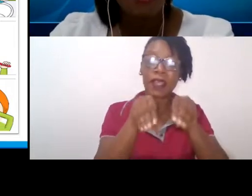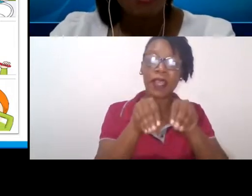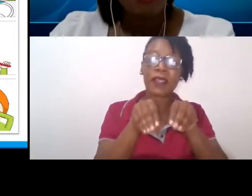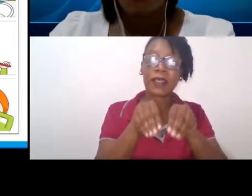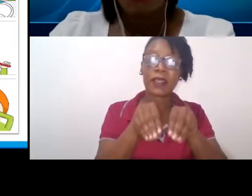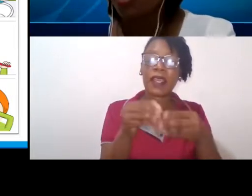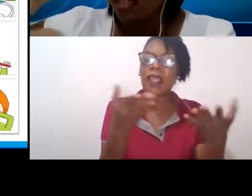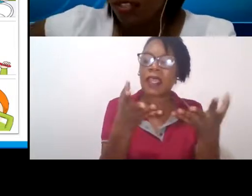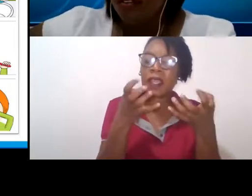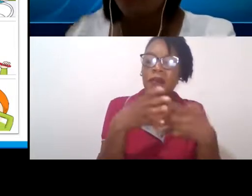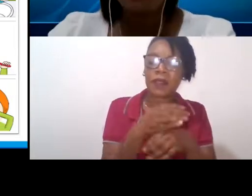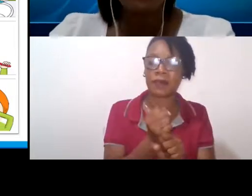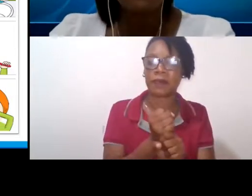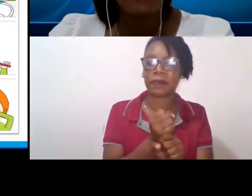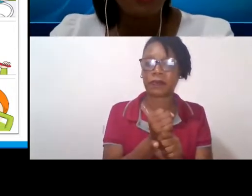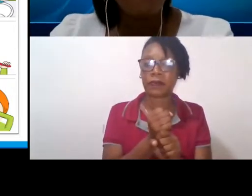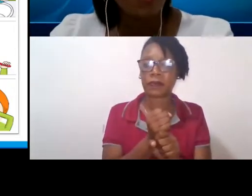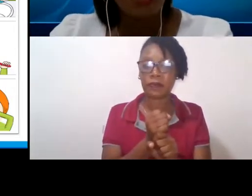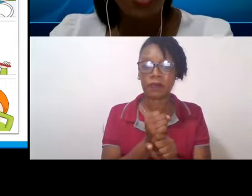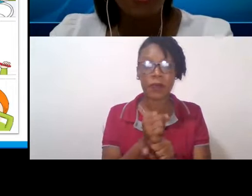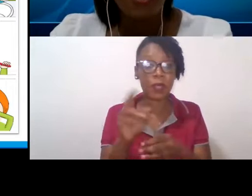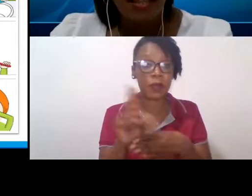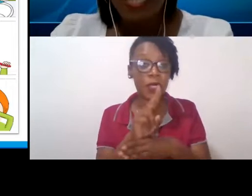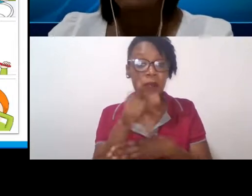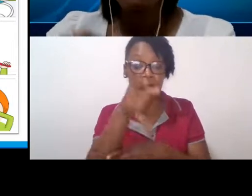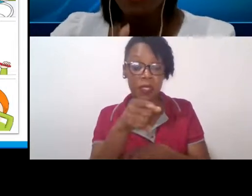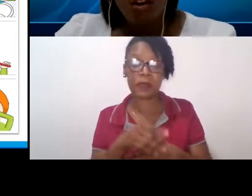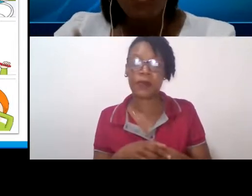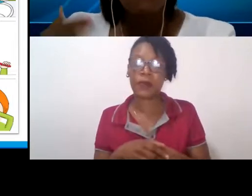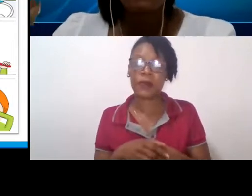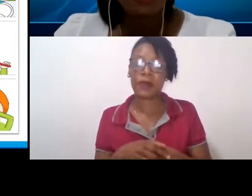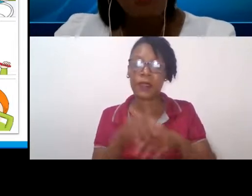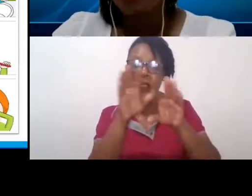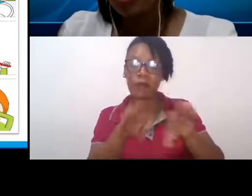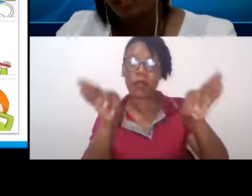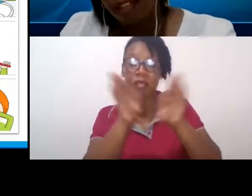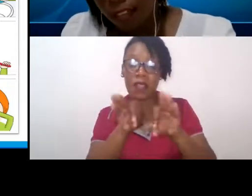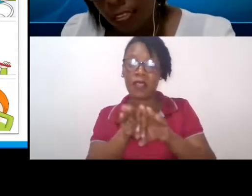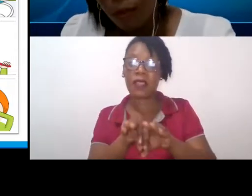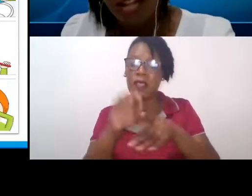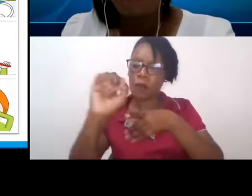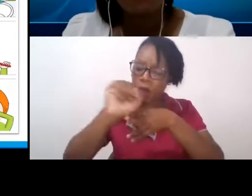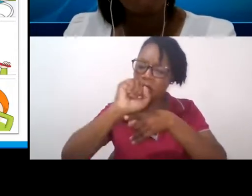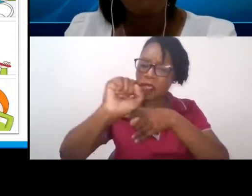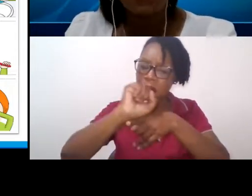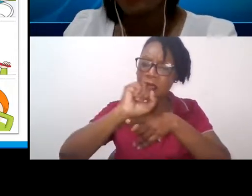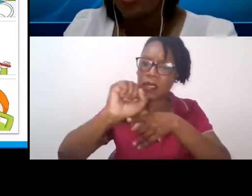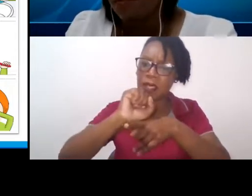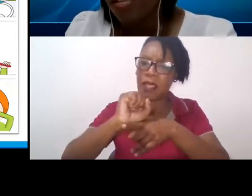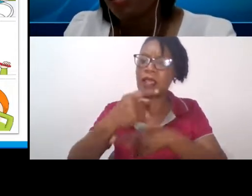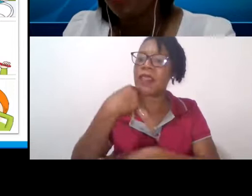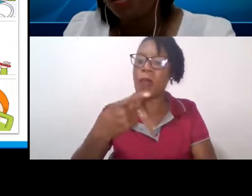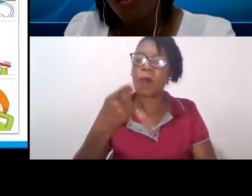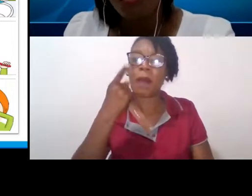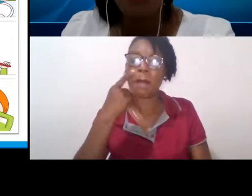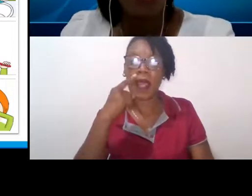haga, utilicemos el recurso de esta agenda personal y que lo vaya practicando. Y digámosle al padre de familia, que él